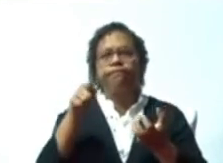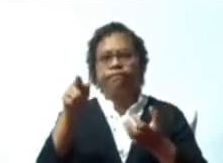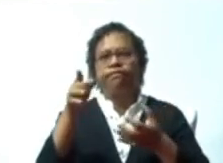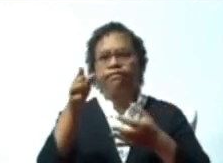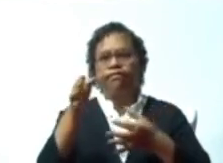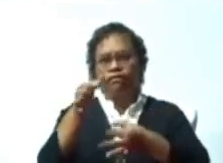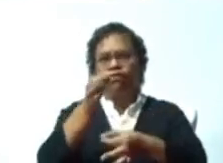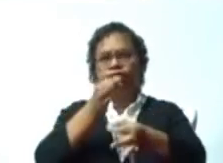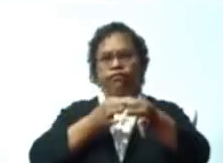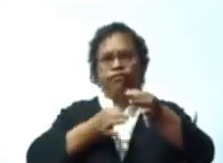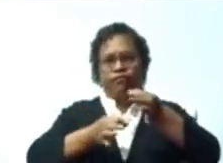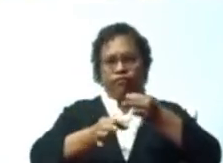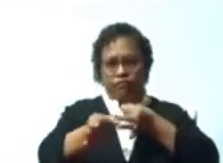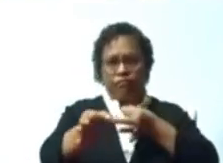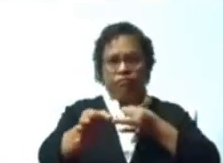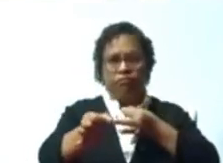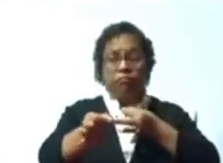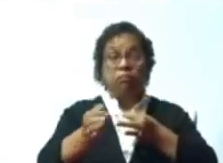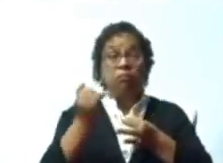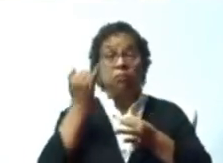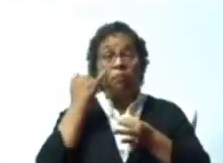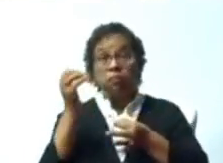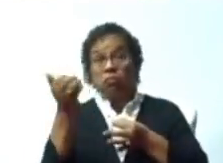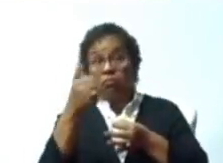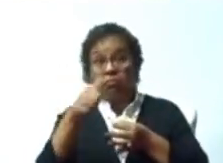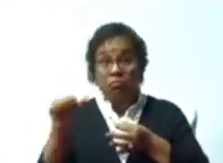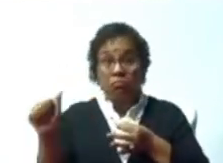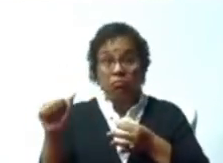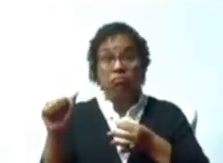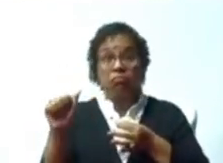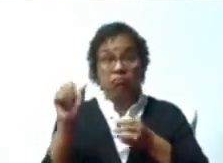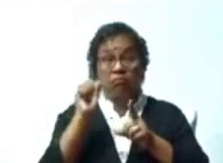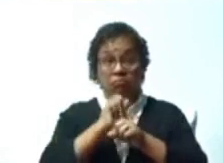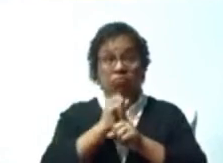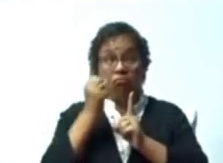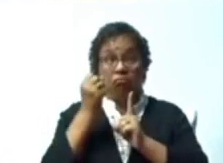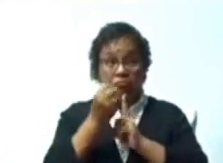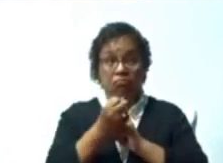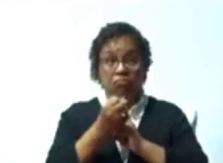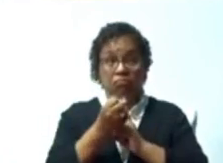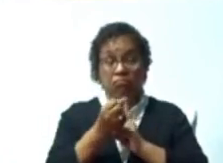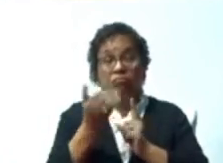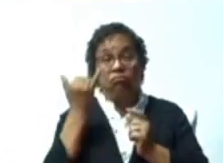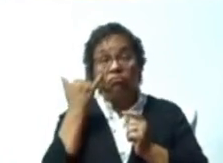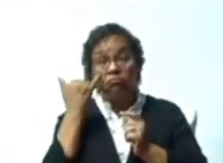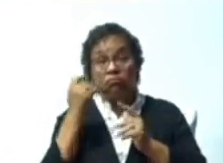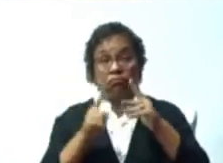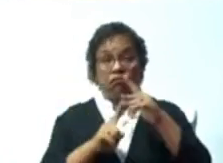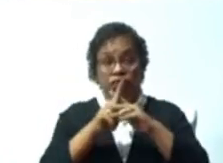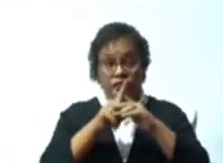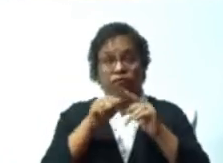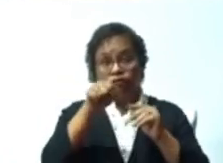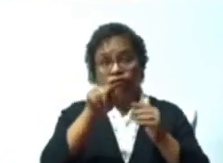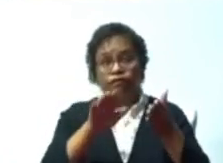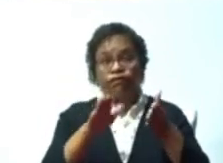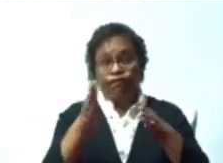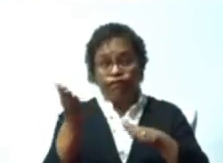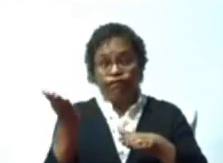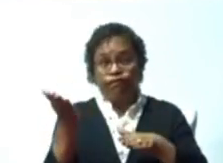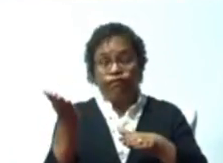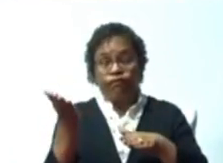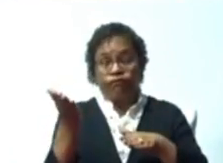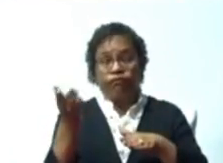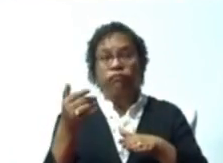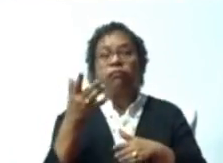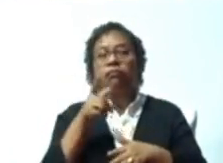caso de haber eh pasado Lamentablemente lo que ocurrió con su eso de que sea